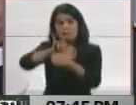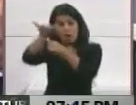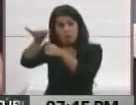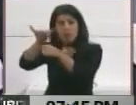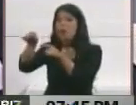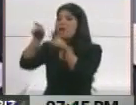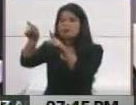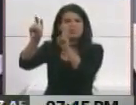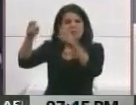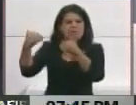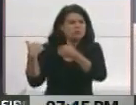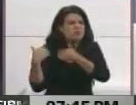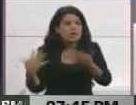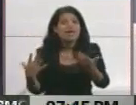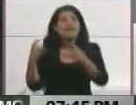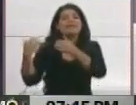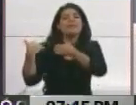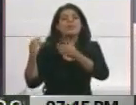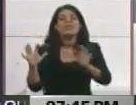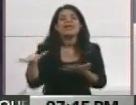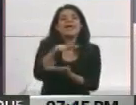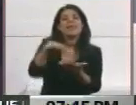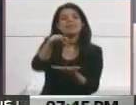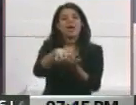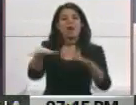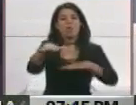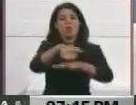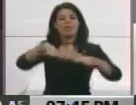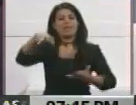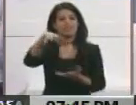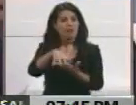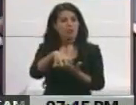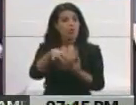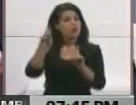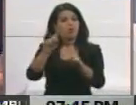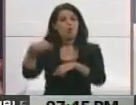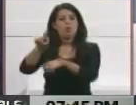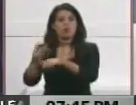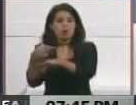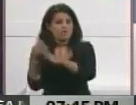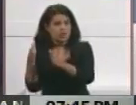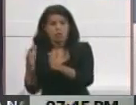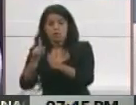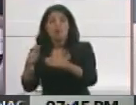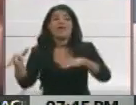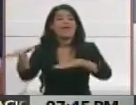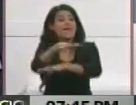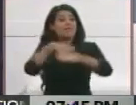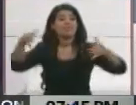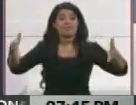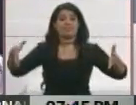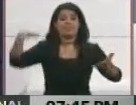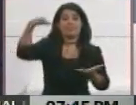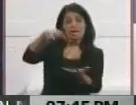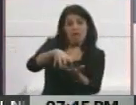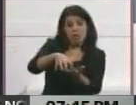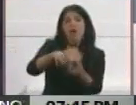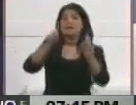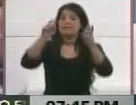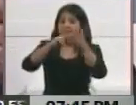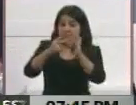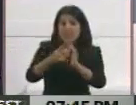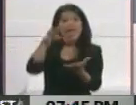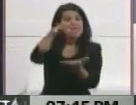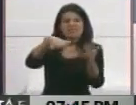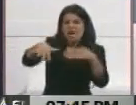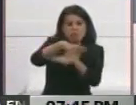temas de estado no son temas propiamente de gobierno donde deberían estar coando y cooperando